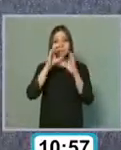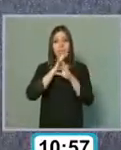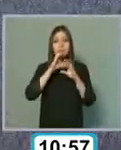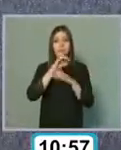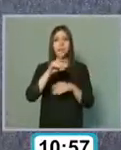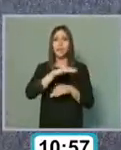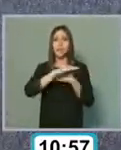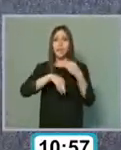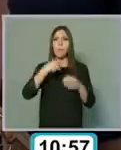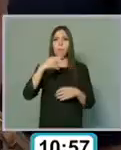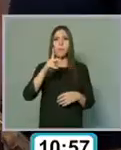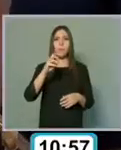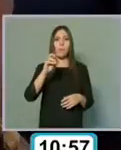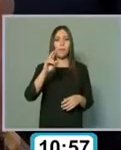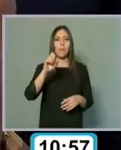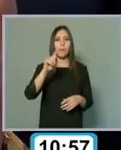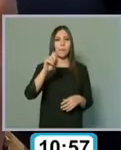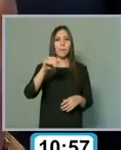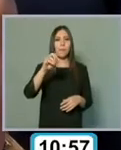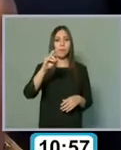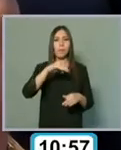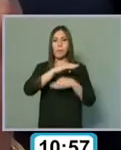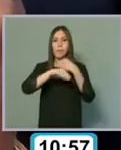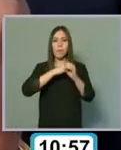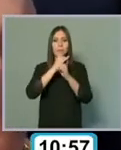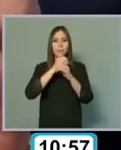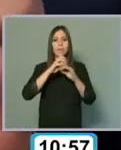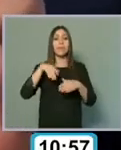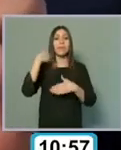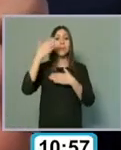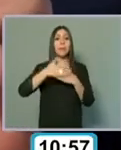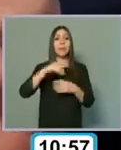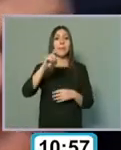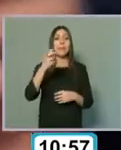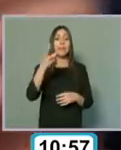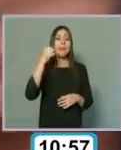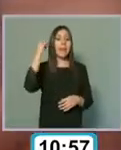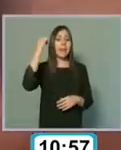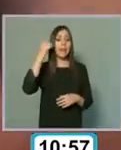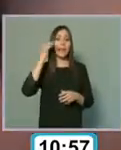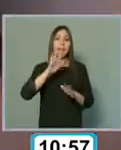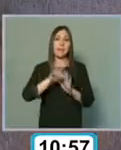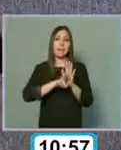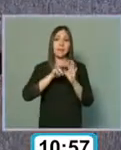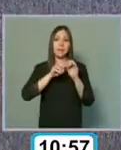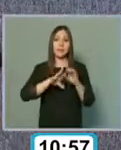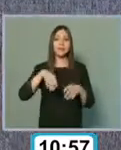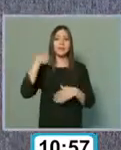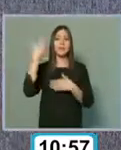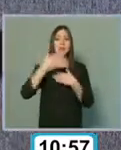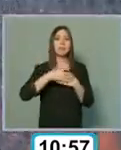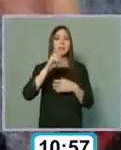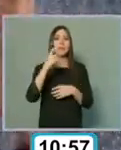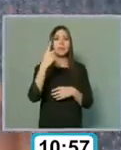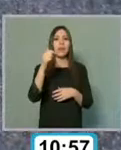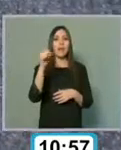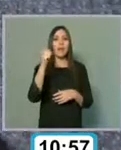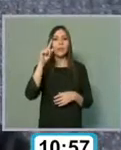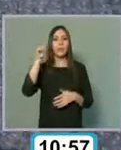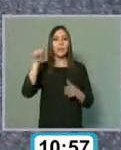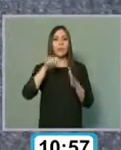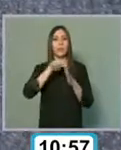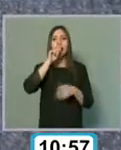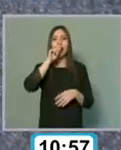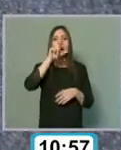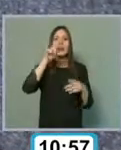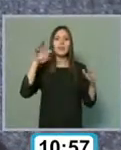Descárguenlo en todas las plataformas digitales. 23 de abril, video oficial. Y también los espero el 31 de agosto, Encuentro Internacional del Mariachi en Jalisco,